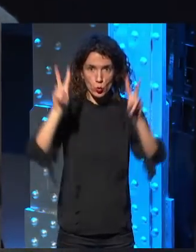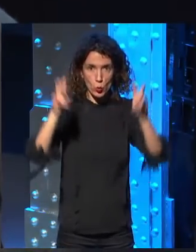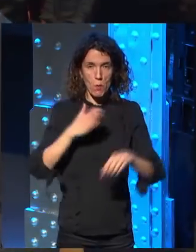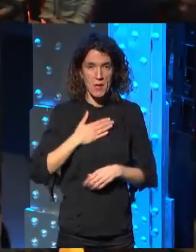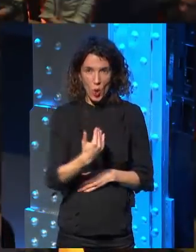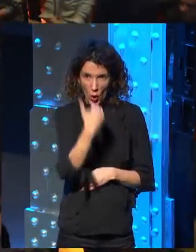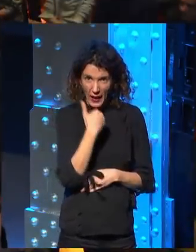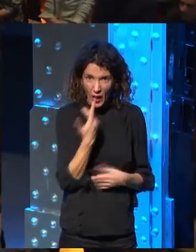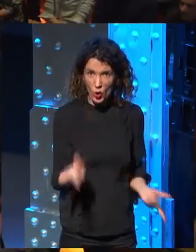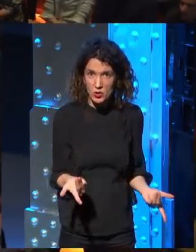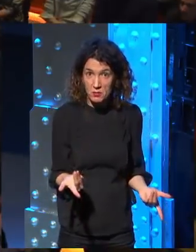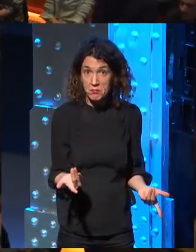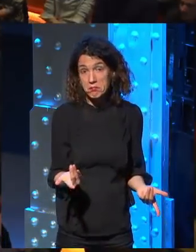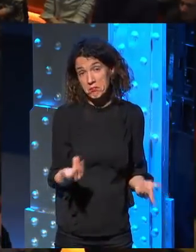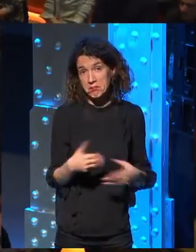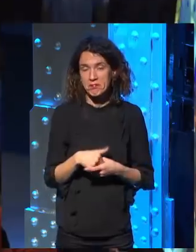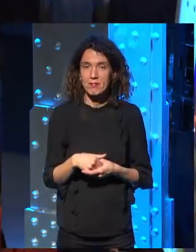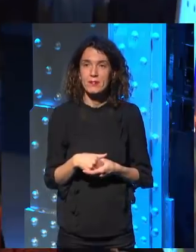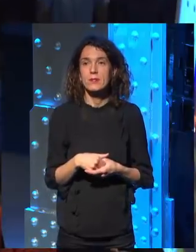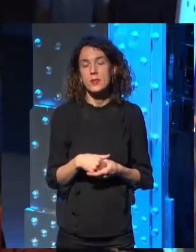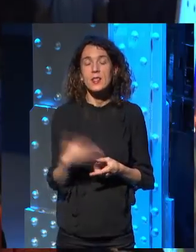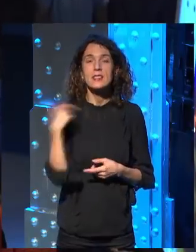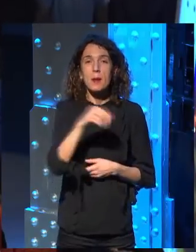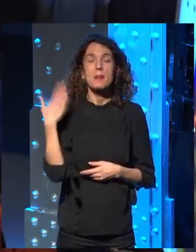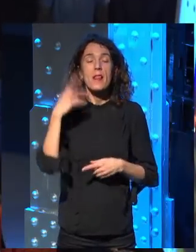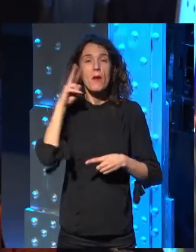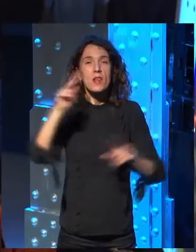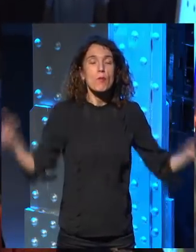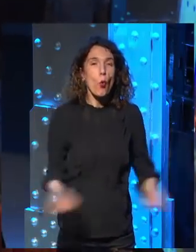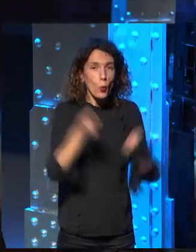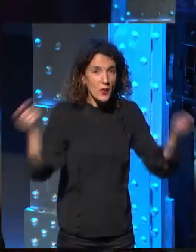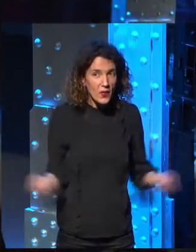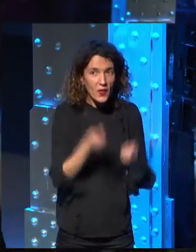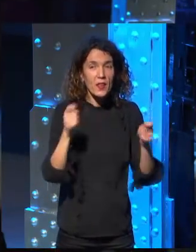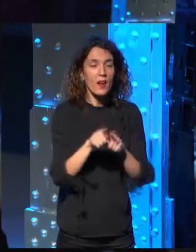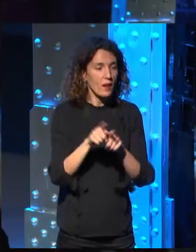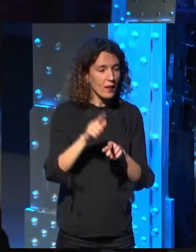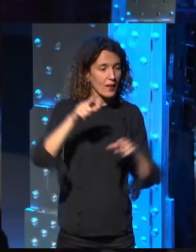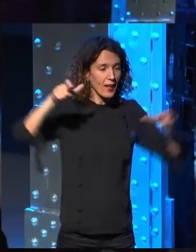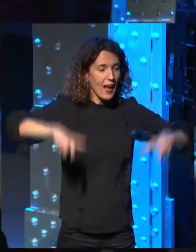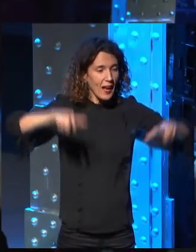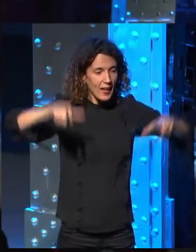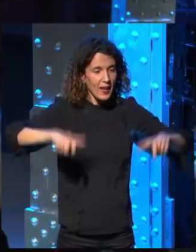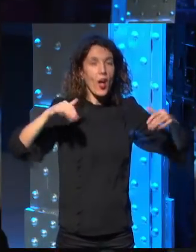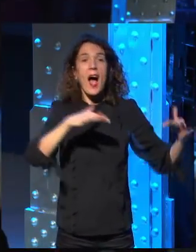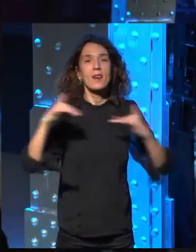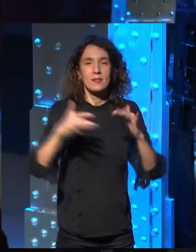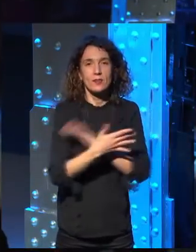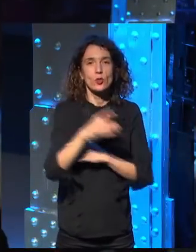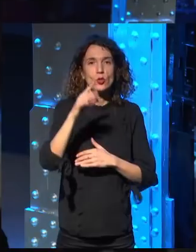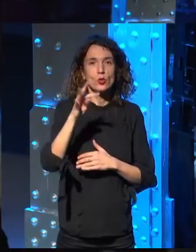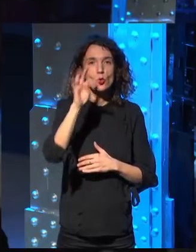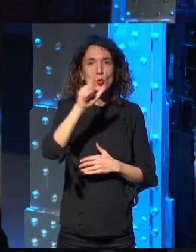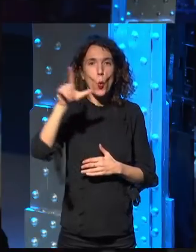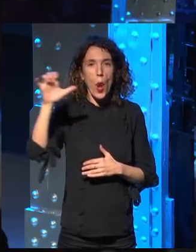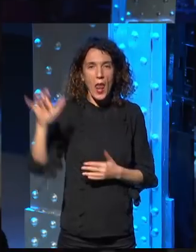mi correos, ¿no? El otro día hay una publicidad del larguero, ya no se llama el larguero, se llama tu larguero. Es